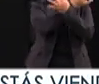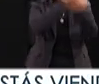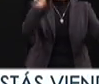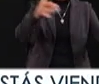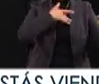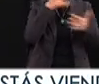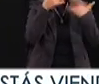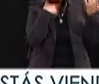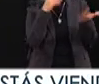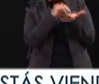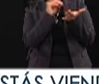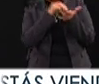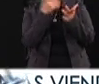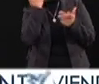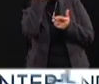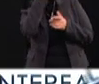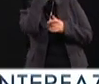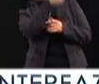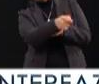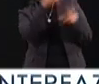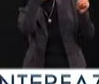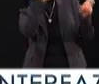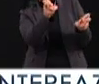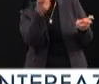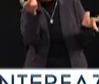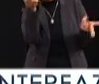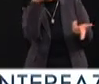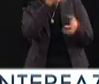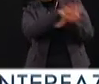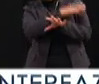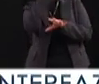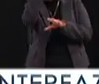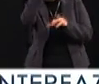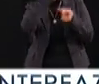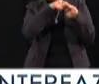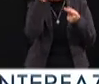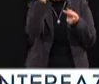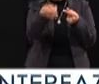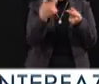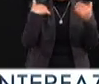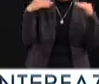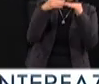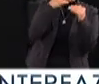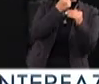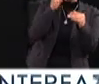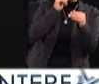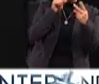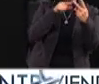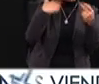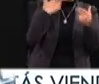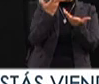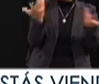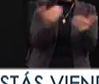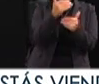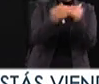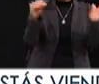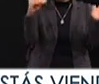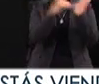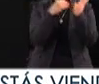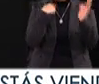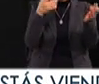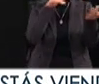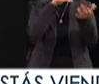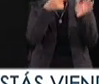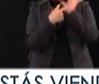sienten quizá todavía muy ajeno ese tema de qué es el cambio climático o qué es equidad de género. Hemos logrado establecer